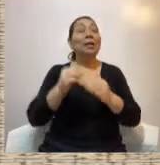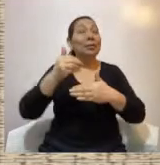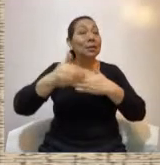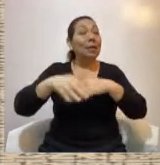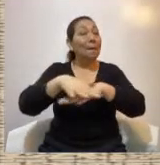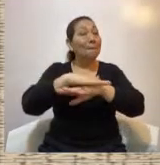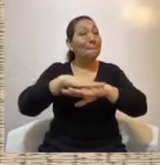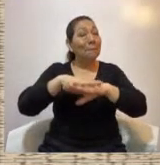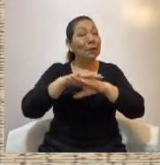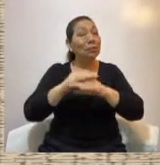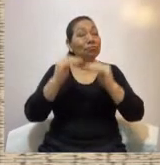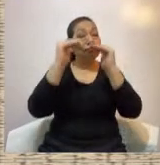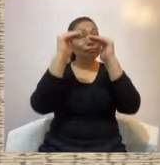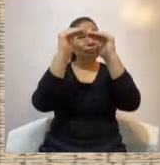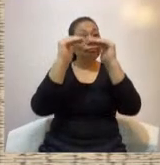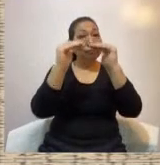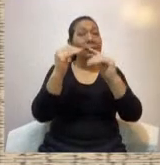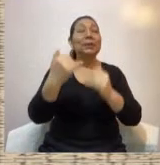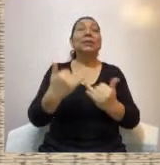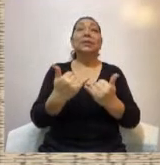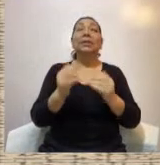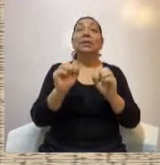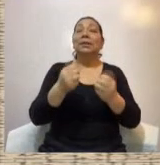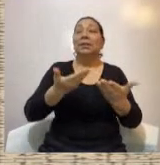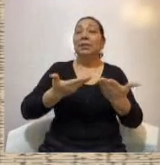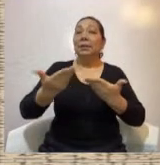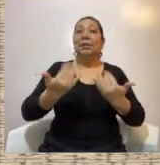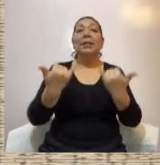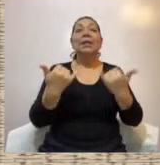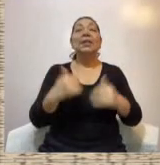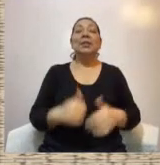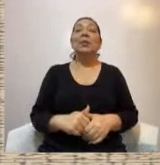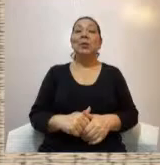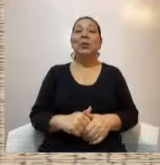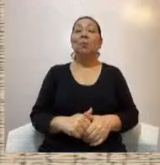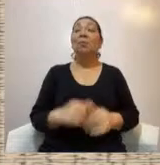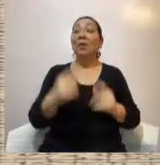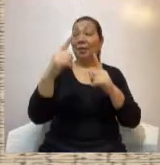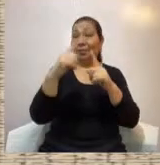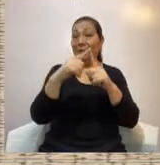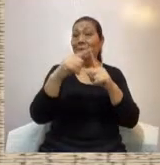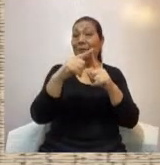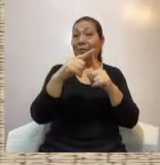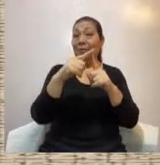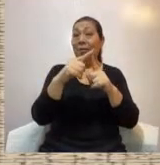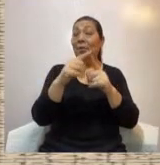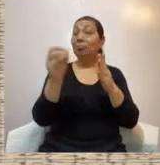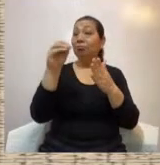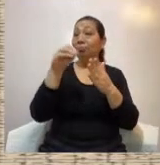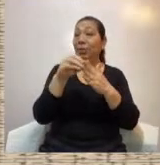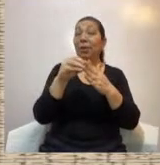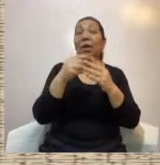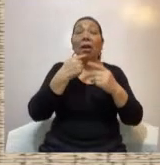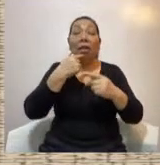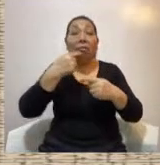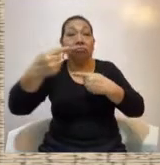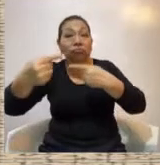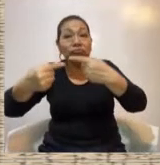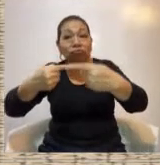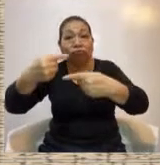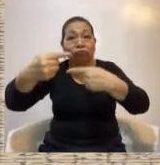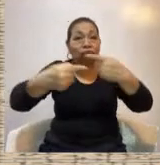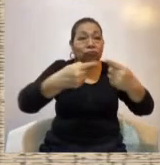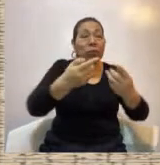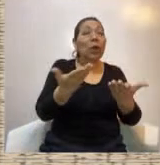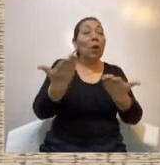inaplicarlas, siguiendo básicamente los parámetros que el tribunal ha esgrimido en esta sentencia, ¿no? El tribunal los conmina o los exhorta